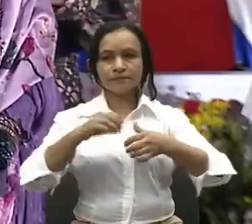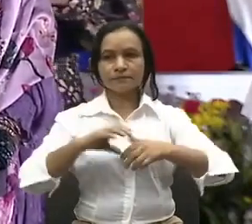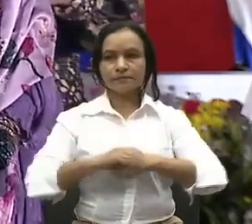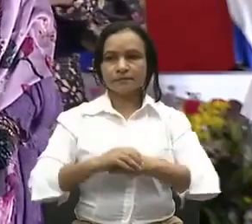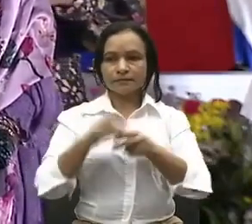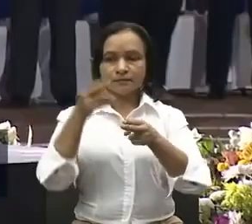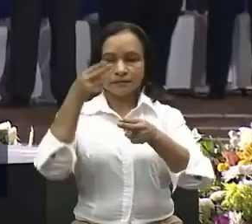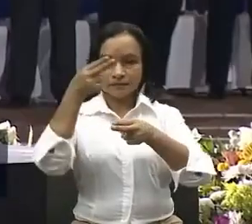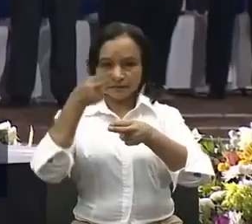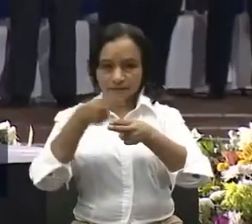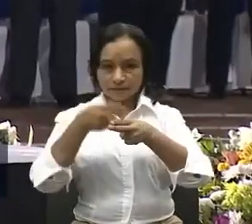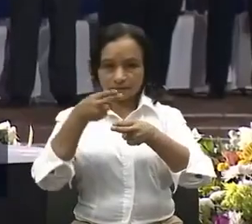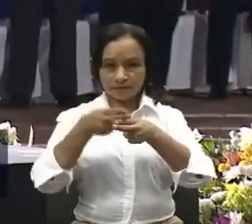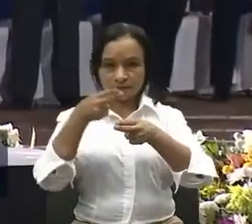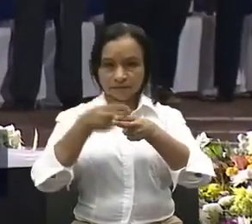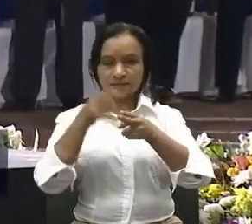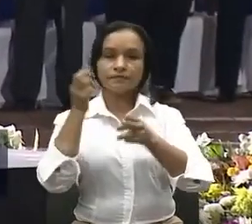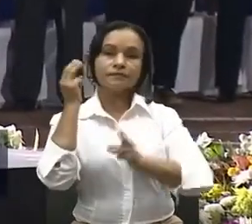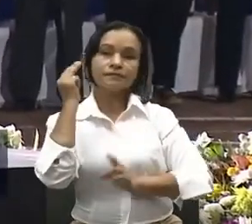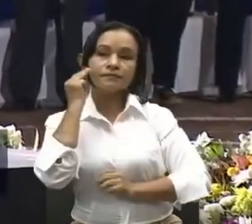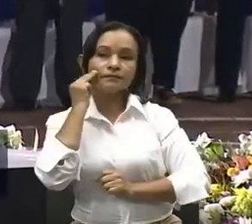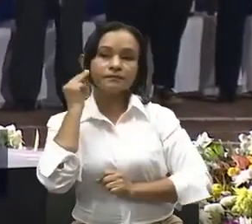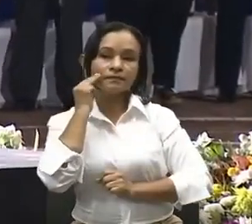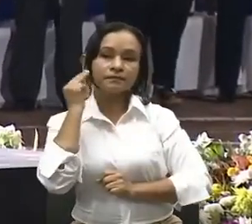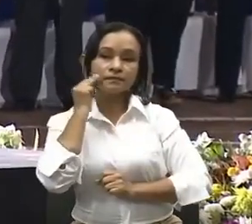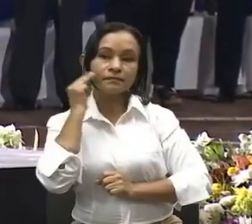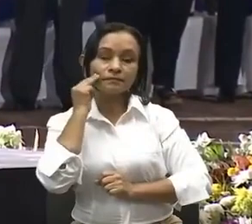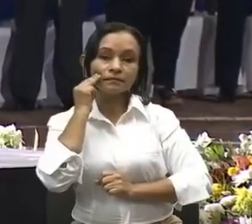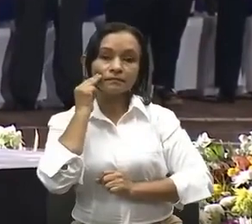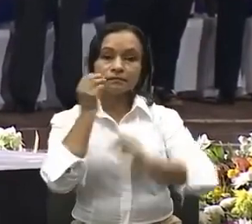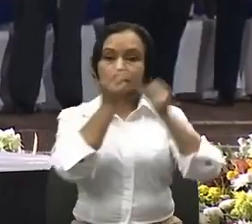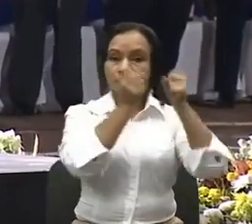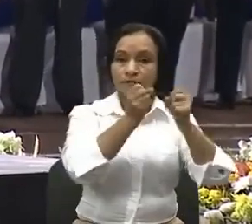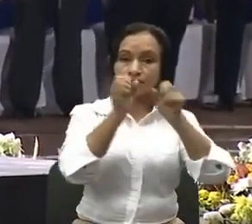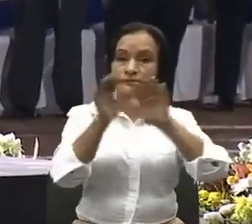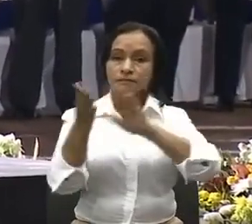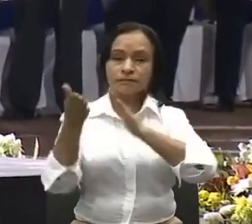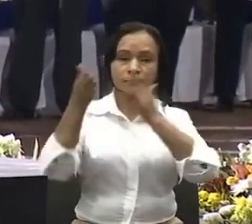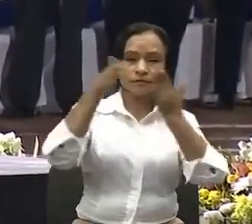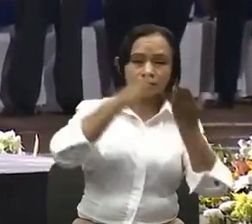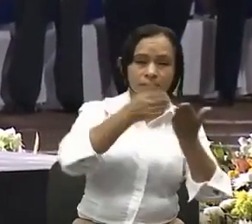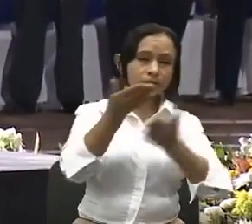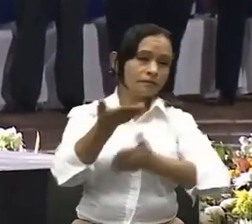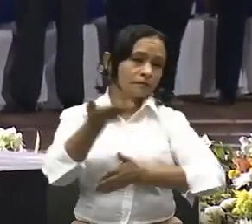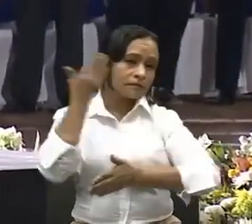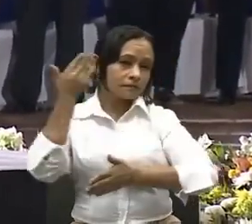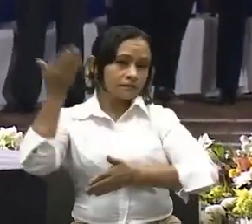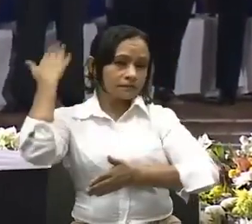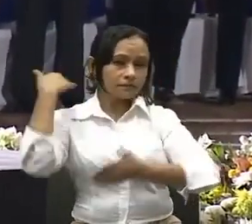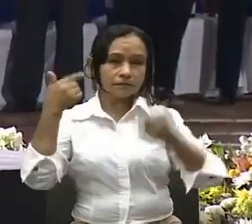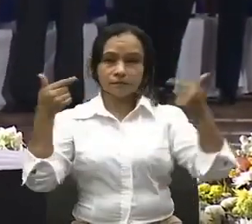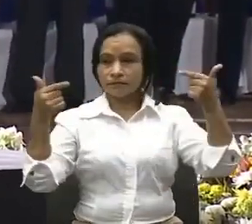en nombre de las madres de héroes y mártires,